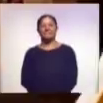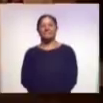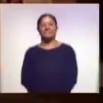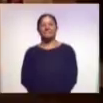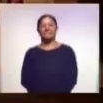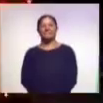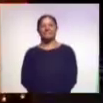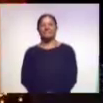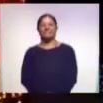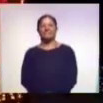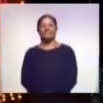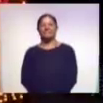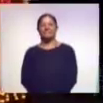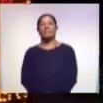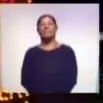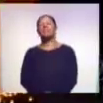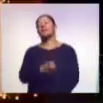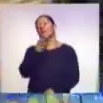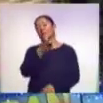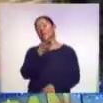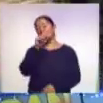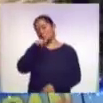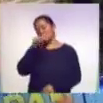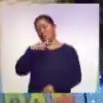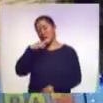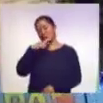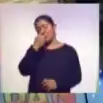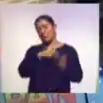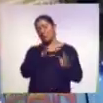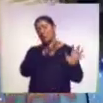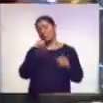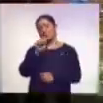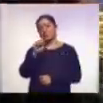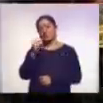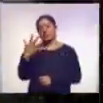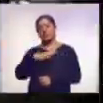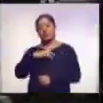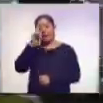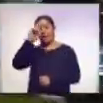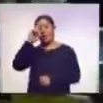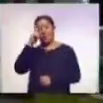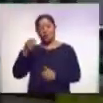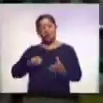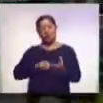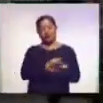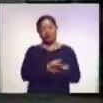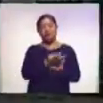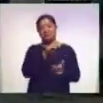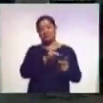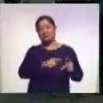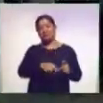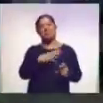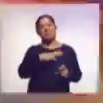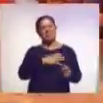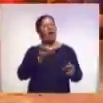Y como parte de esta Navidad, después de que en 1965 se introdujo la electricidad, las luminarias o fogatas con las que iniciaba